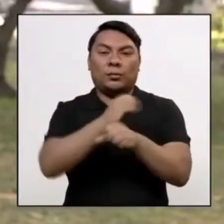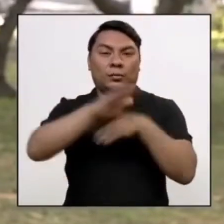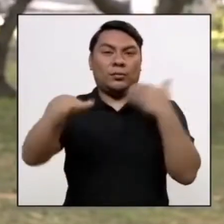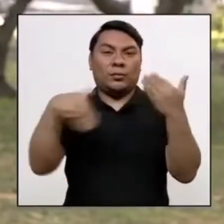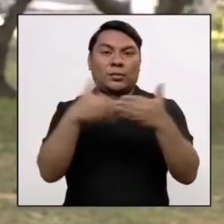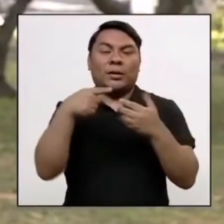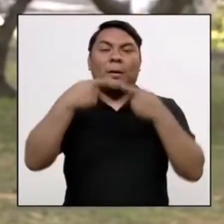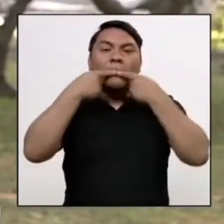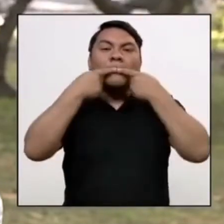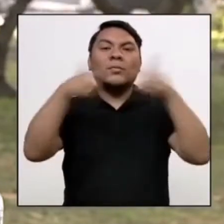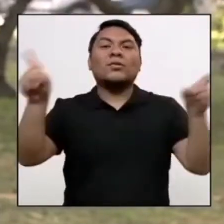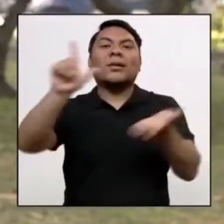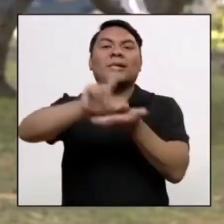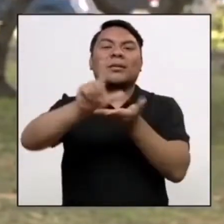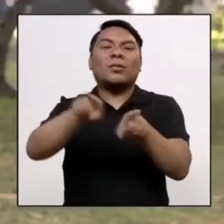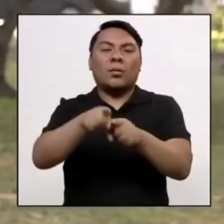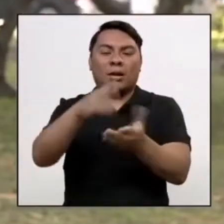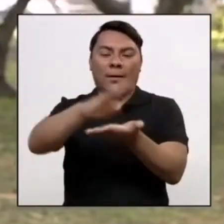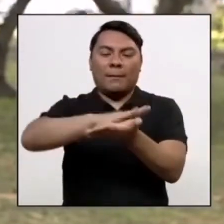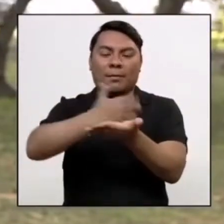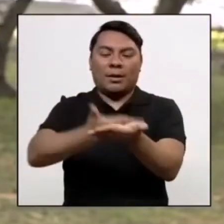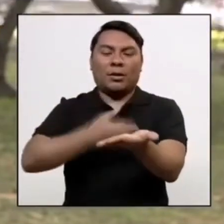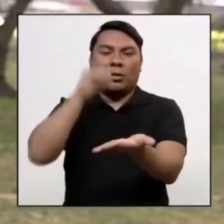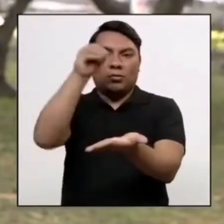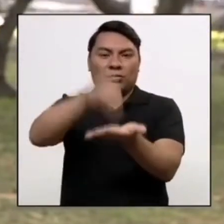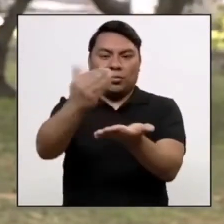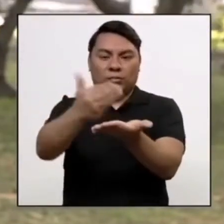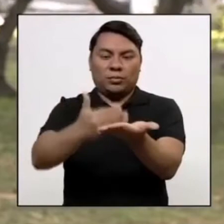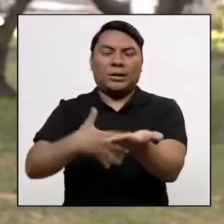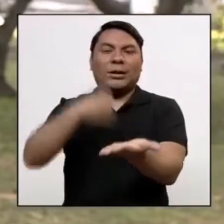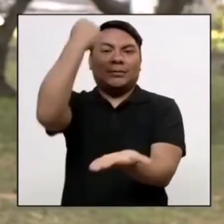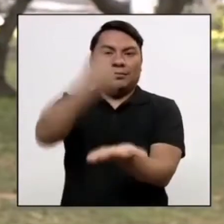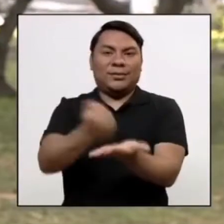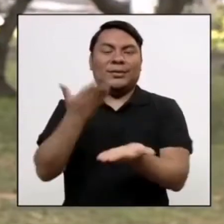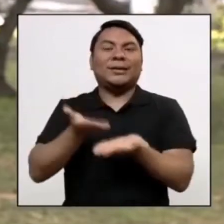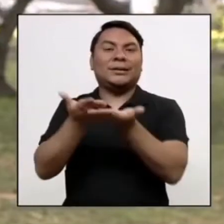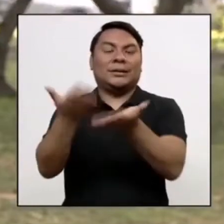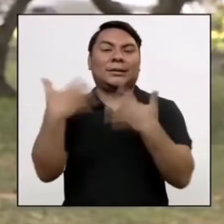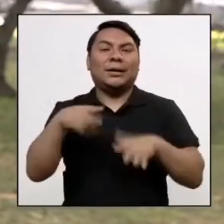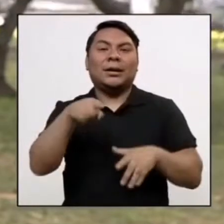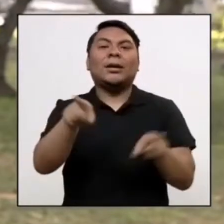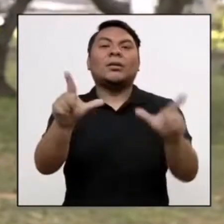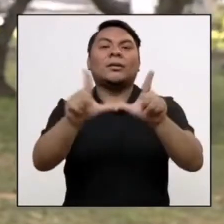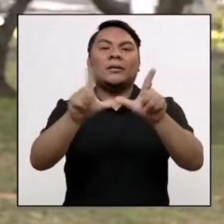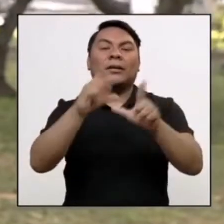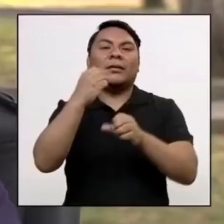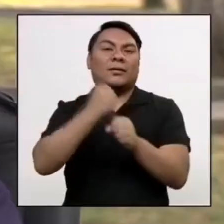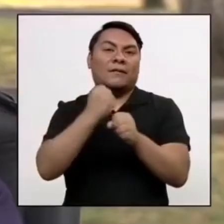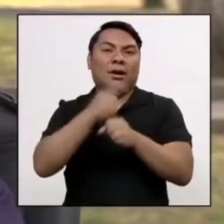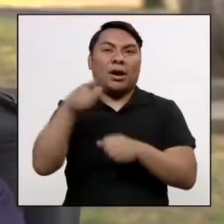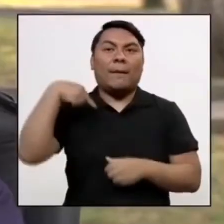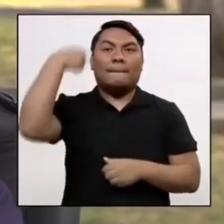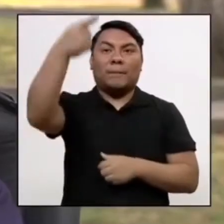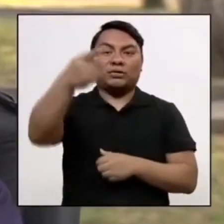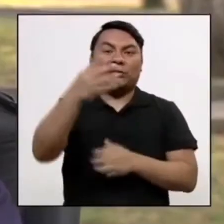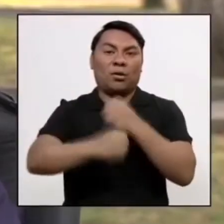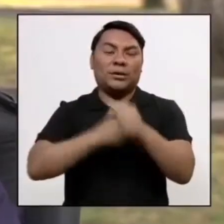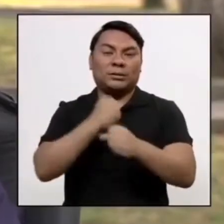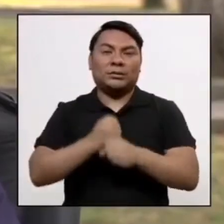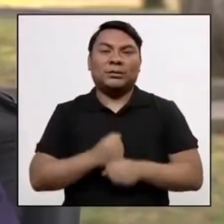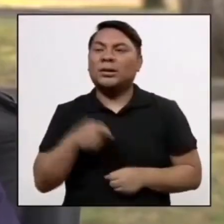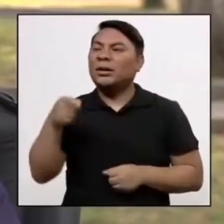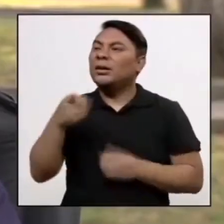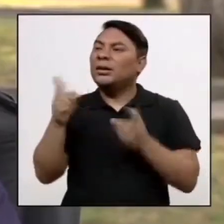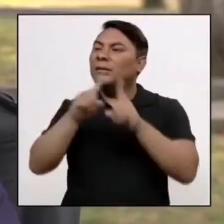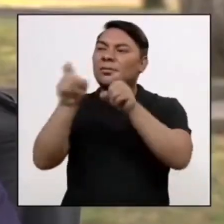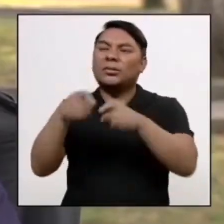esto, la Declaración de Lima, que es como la tendencia que va a tener el teletrabajo en los próximos años. ¿Y de qué forma el